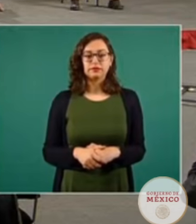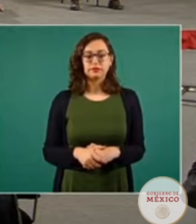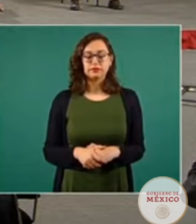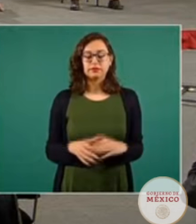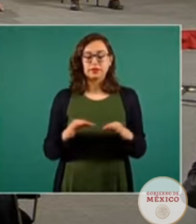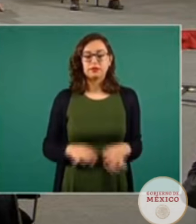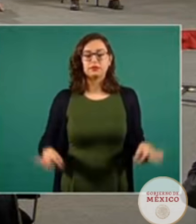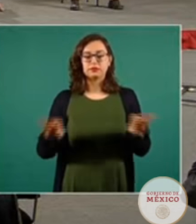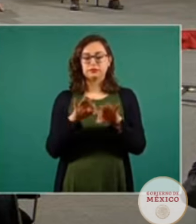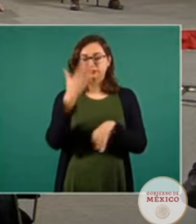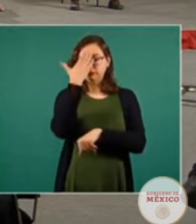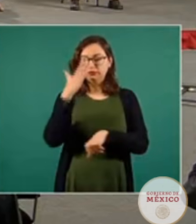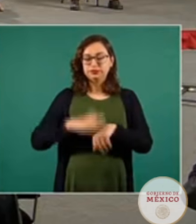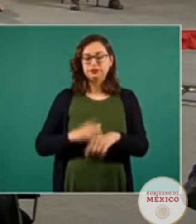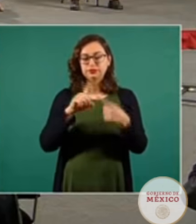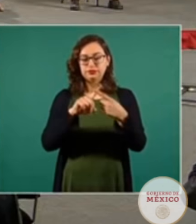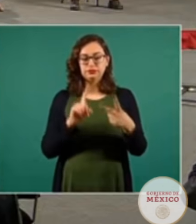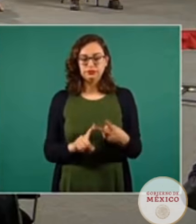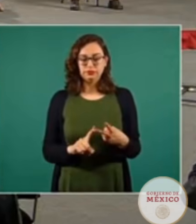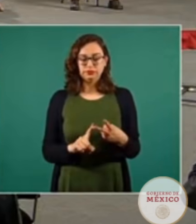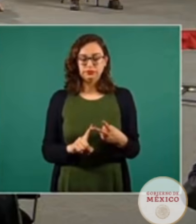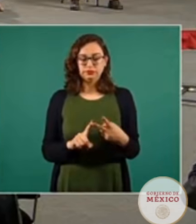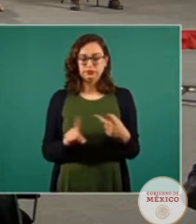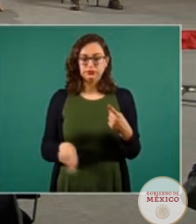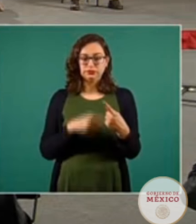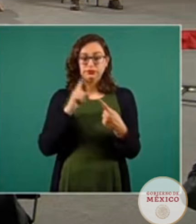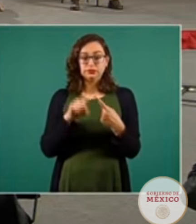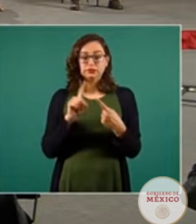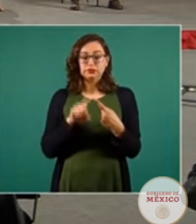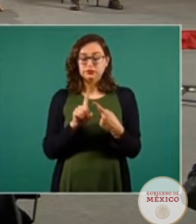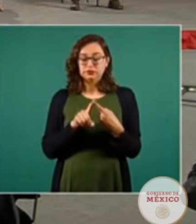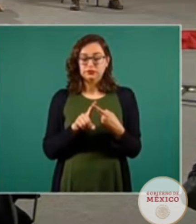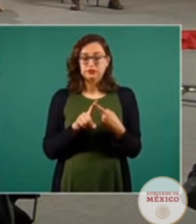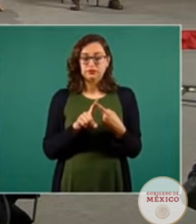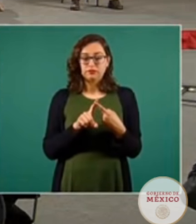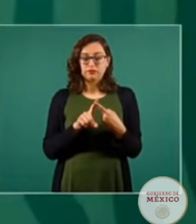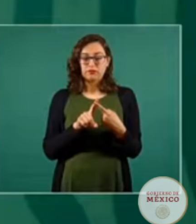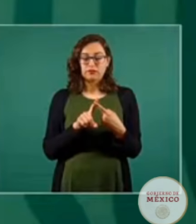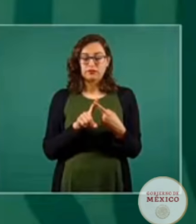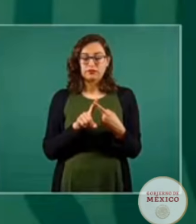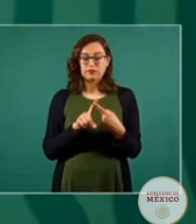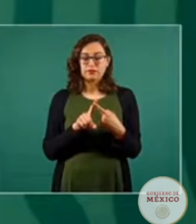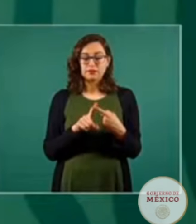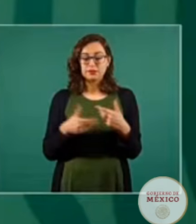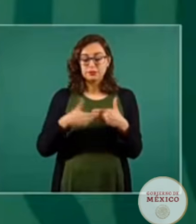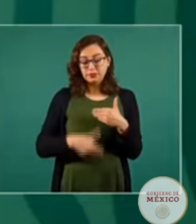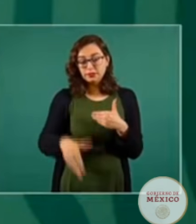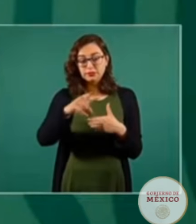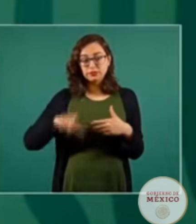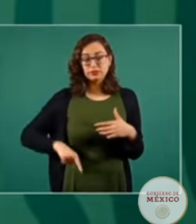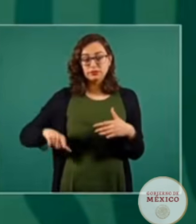dos cosas. Primero, que con la cuarta transformación,